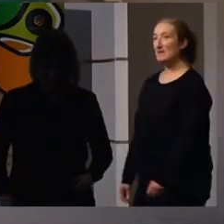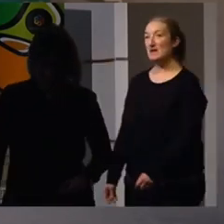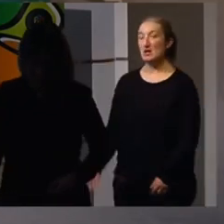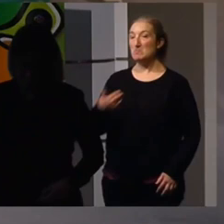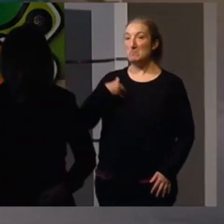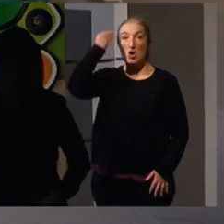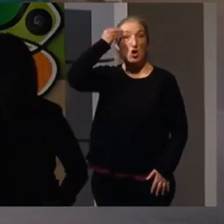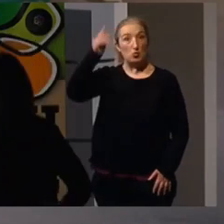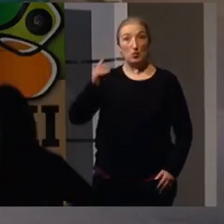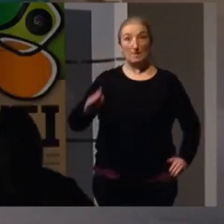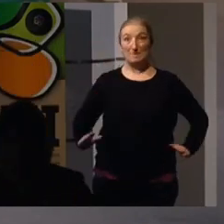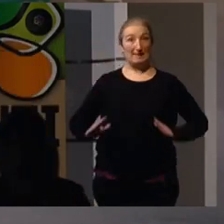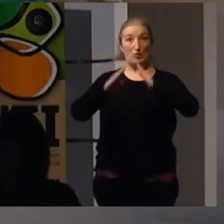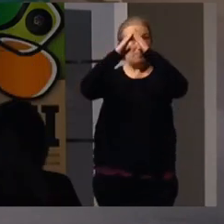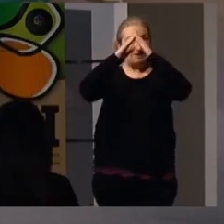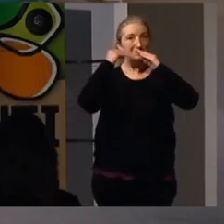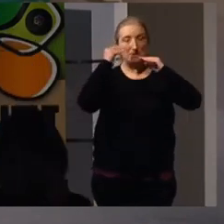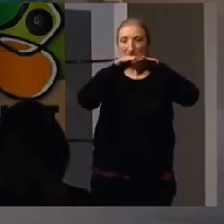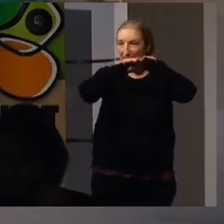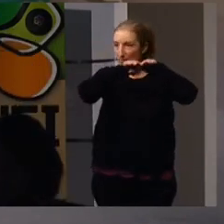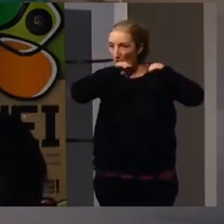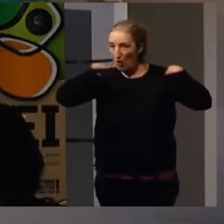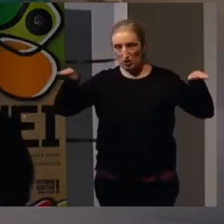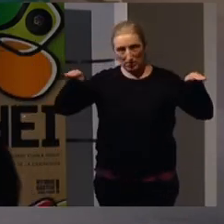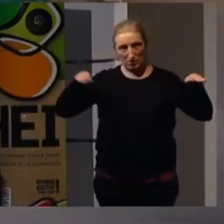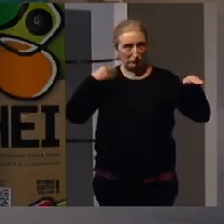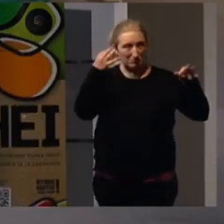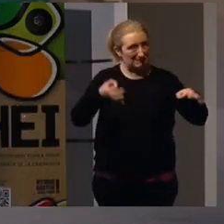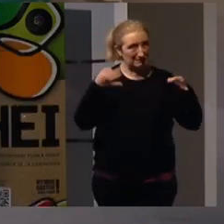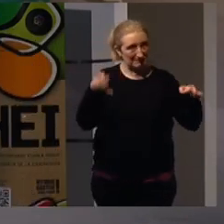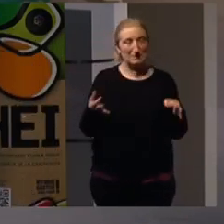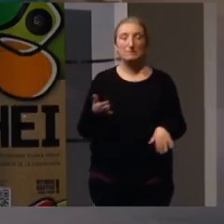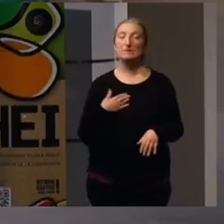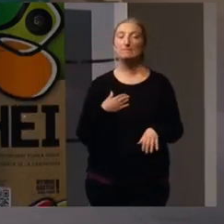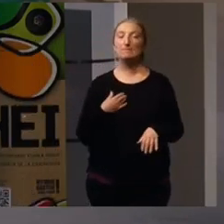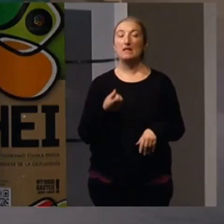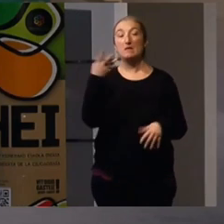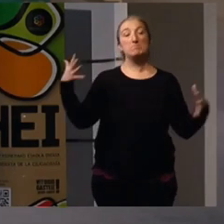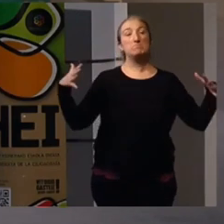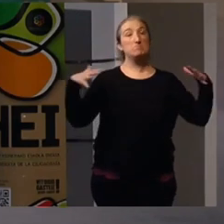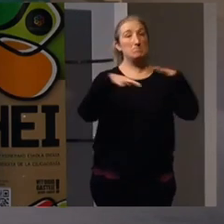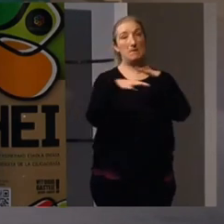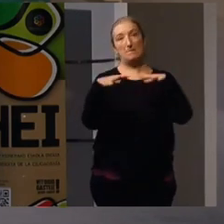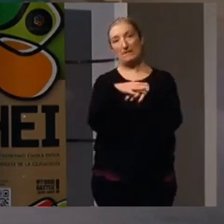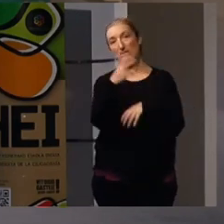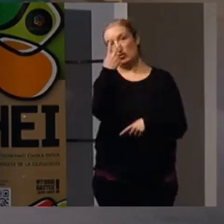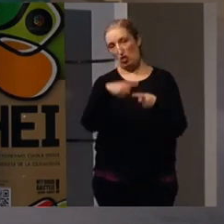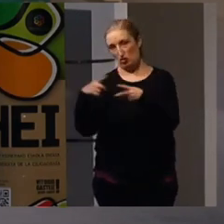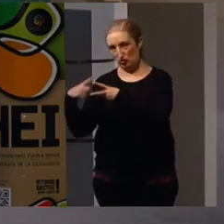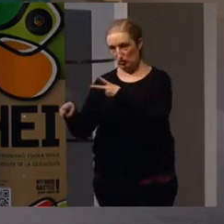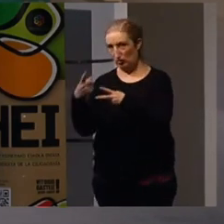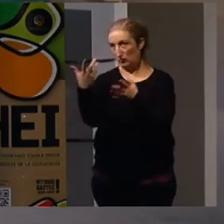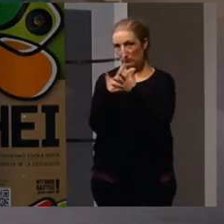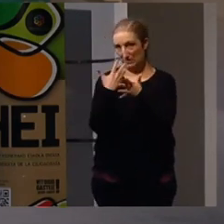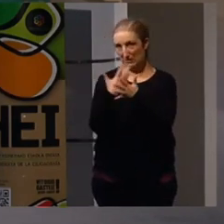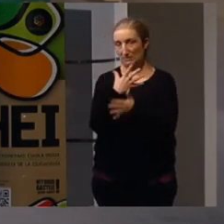para mí era una franja horizontal, he de decir. Vale. A ver, o sea, hay una mezcla de dos cosas en esto que describes,